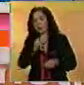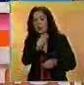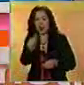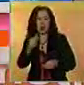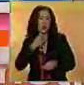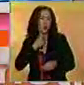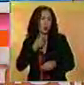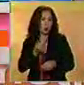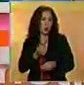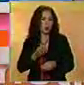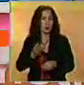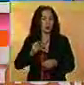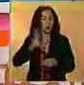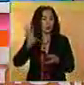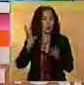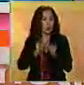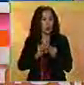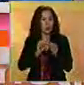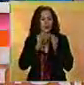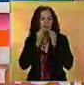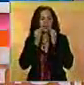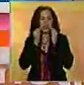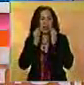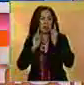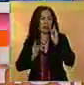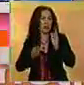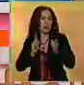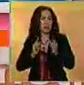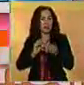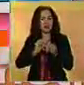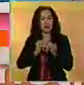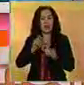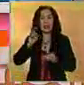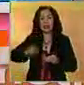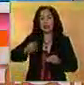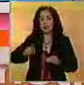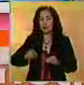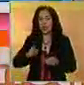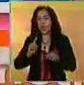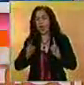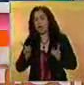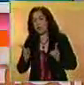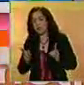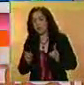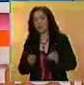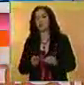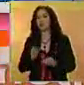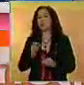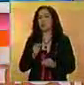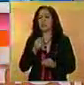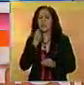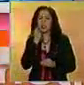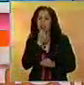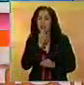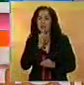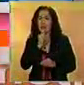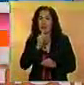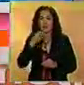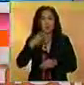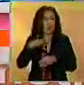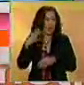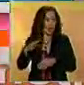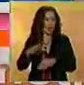cada paciente, y el número total de alineadores depende de las correcciones necesarias. En algunos casos, en el que las maloclusiones